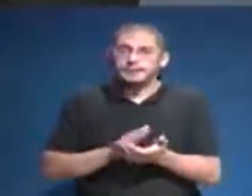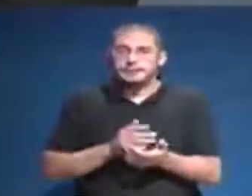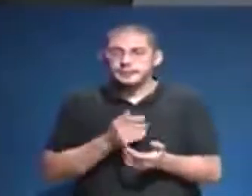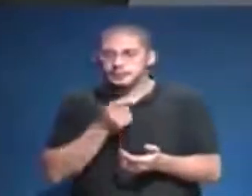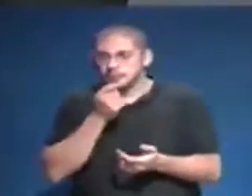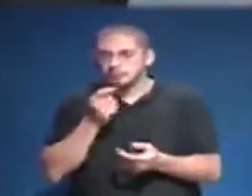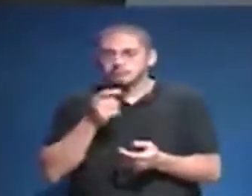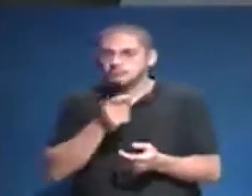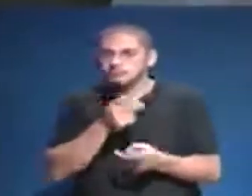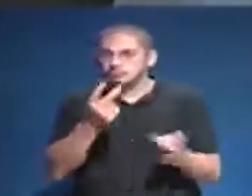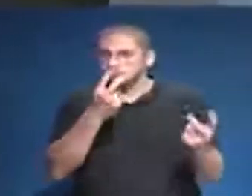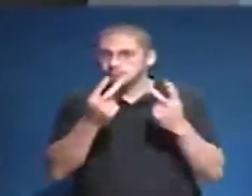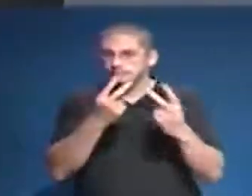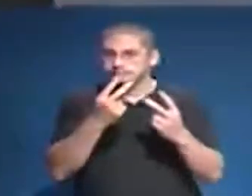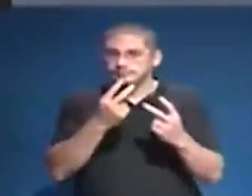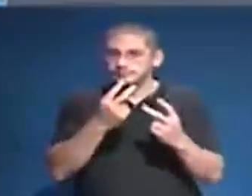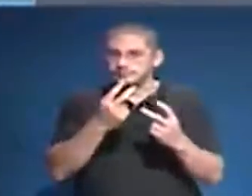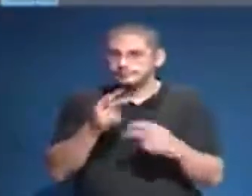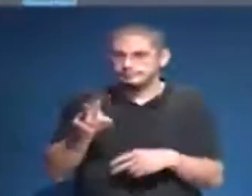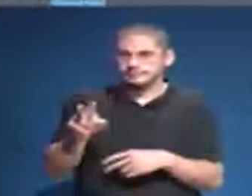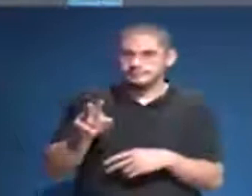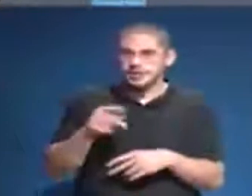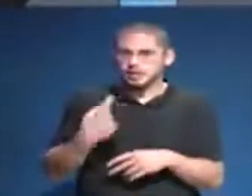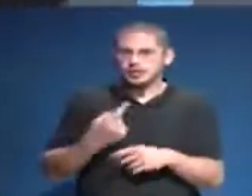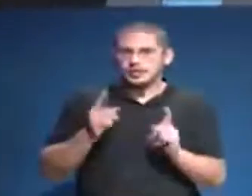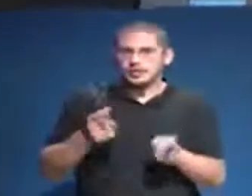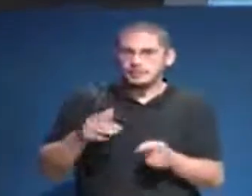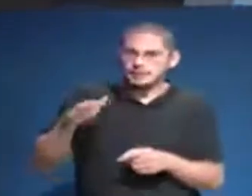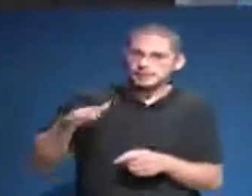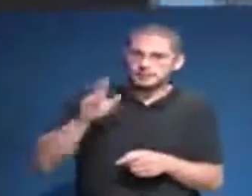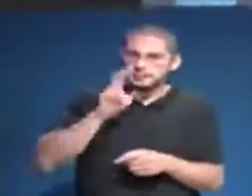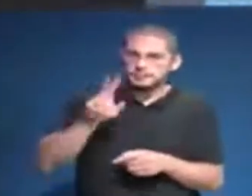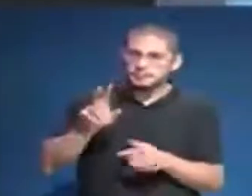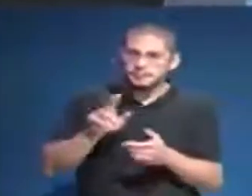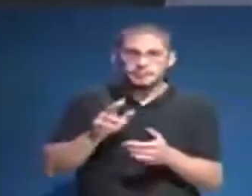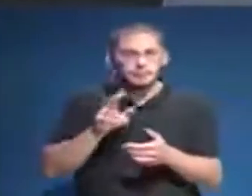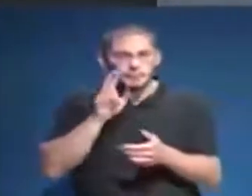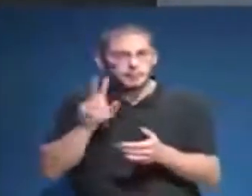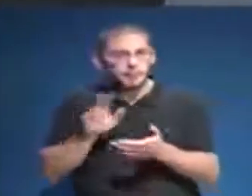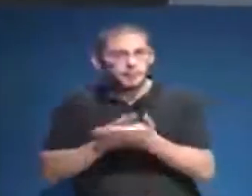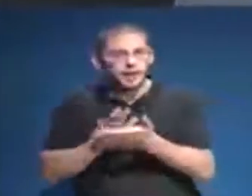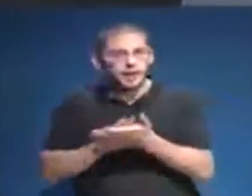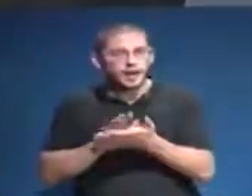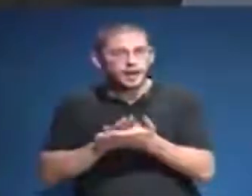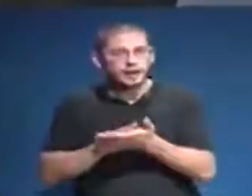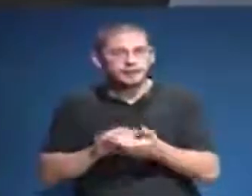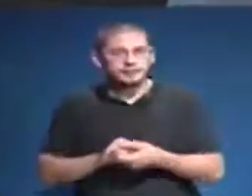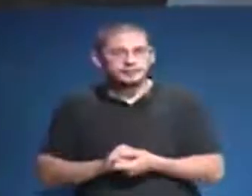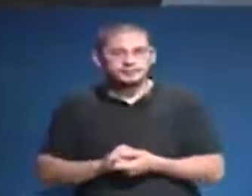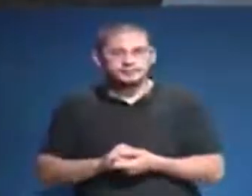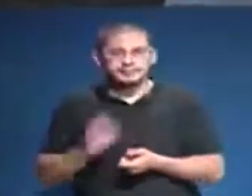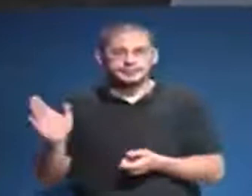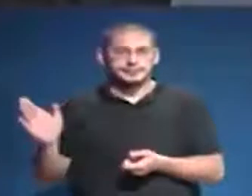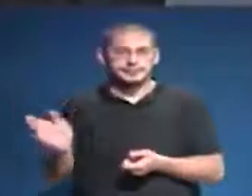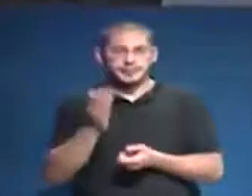ellos también se la comieron. Porque acá nosotros también. Alguien te hizo una prueba y quedó convencido. Y no ¿qué pasa, el desgraciado?